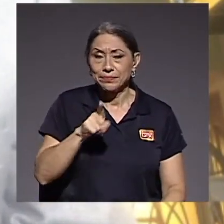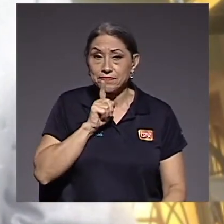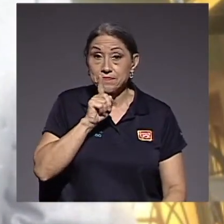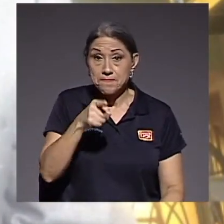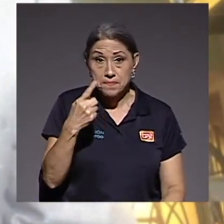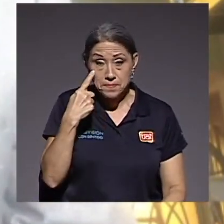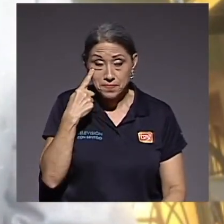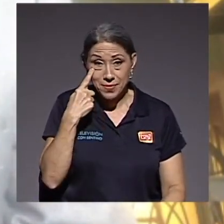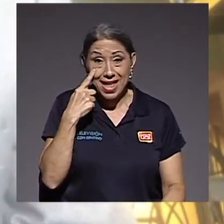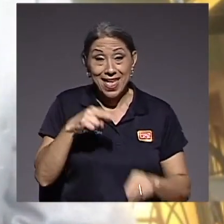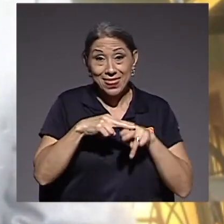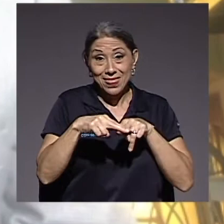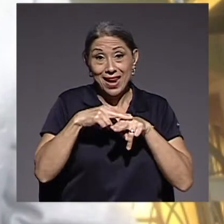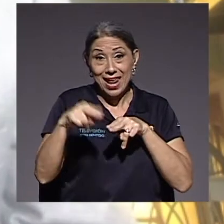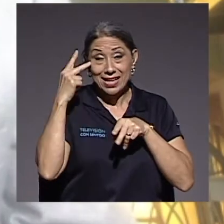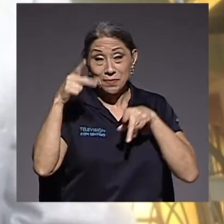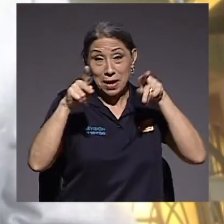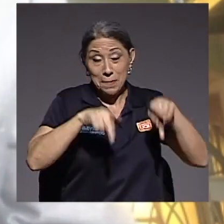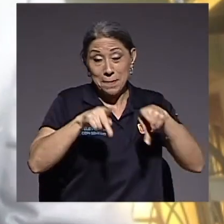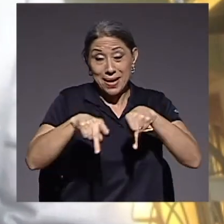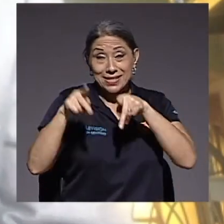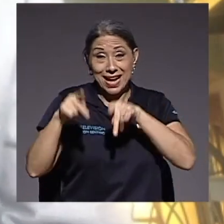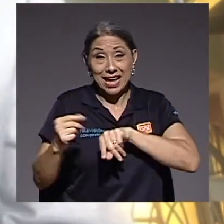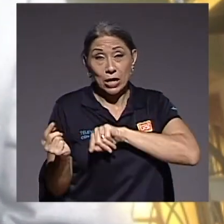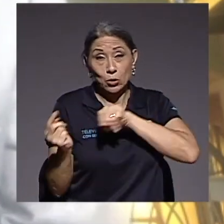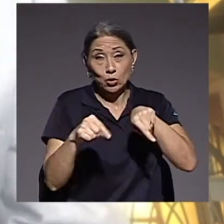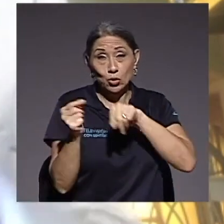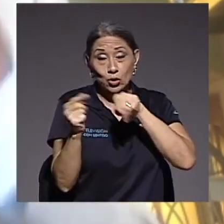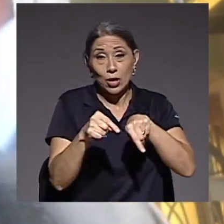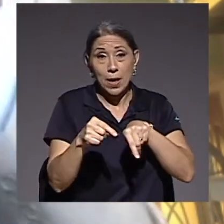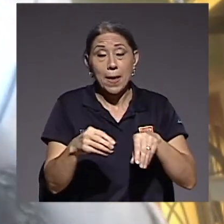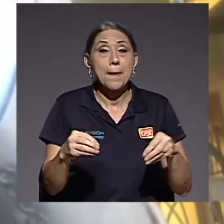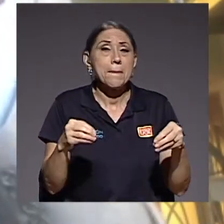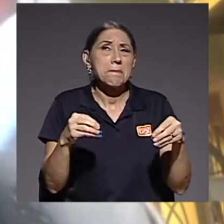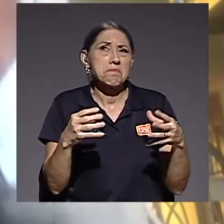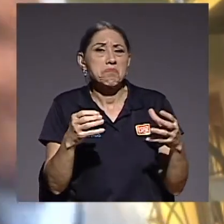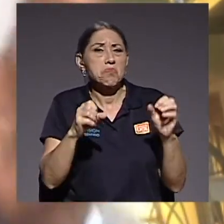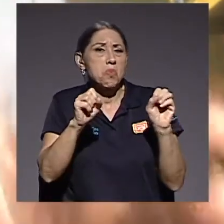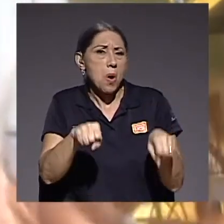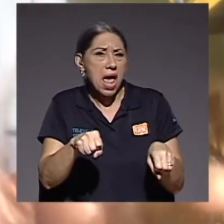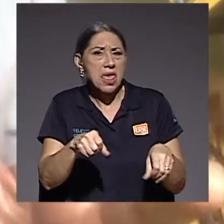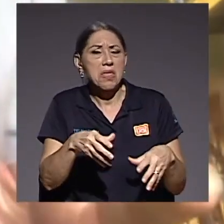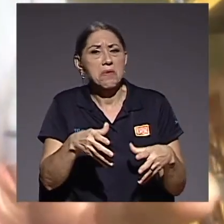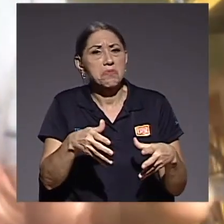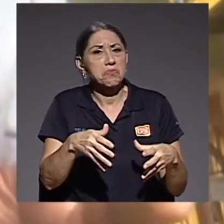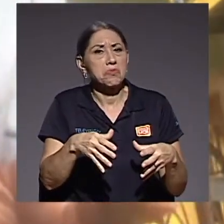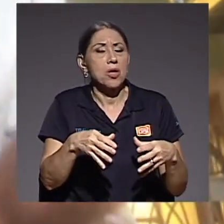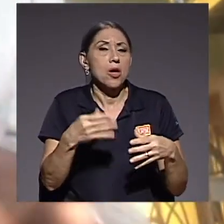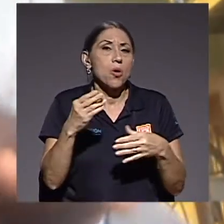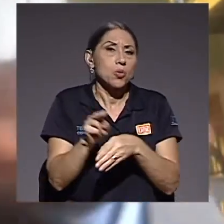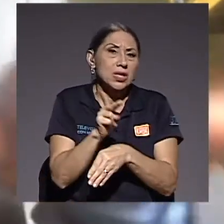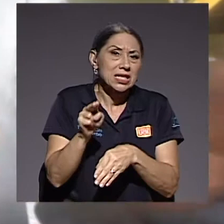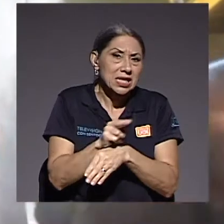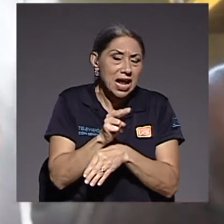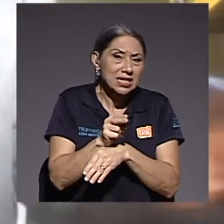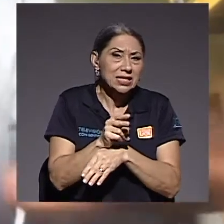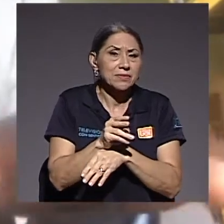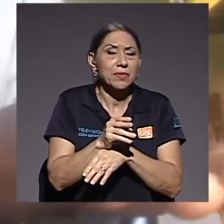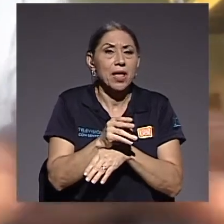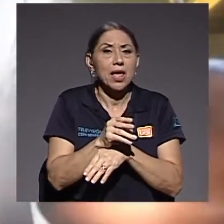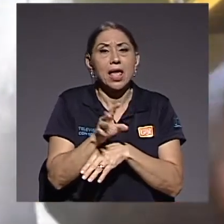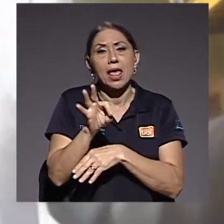trenes de pasajeros se pueden clasificar más o menos en tranvías, que son los que